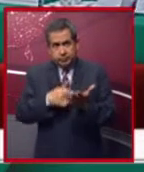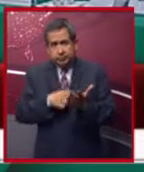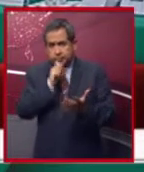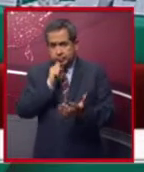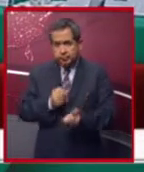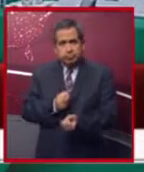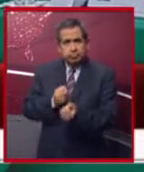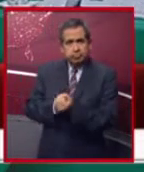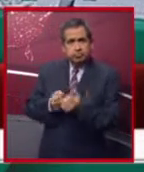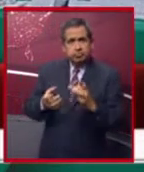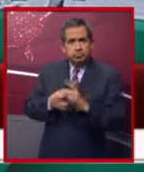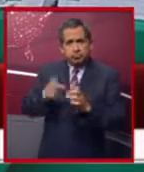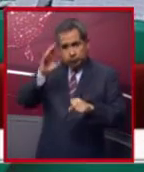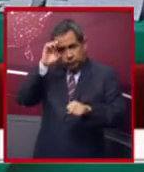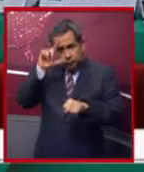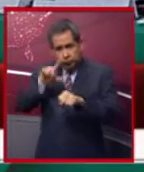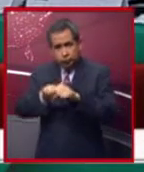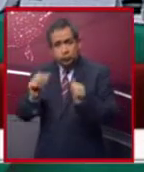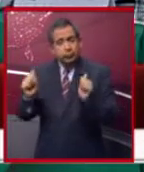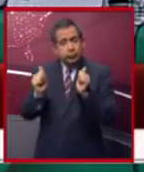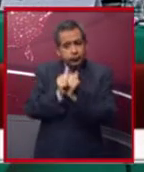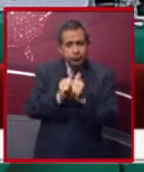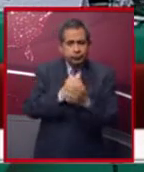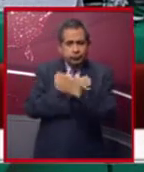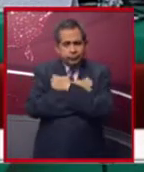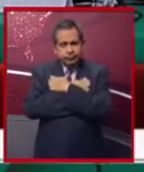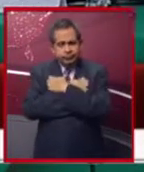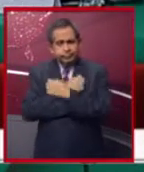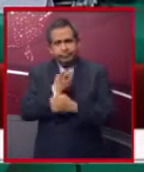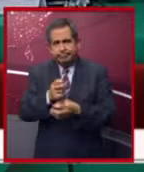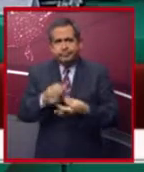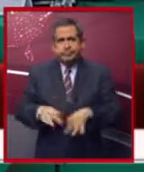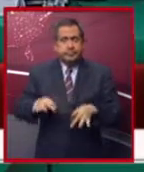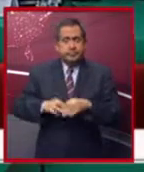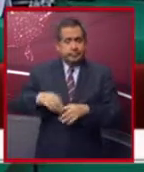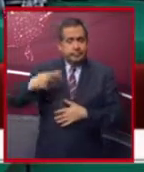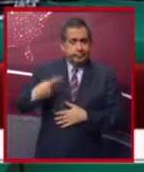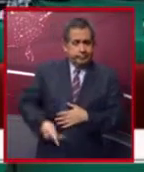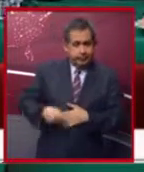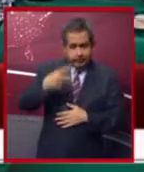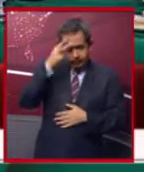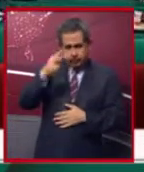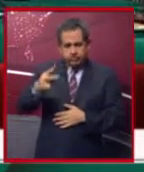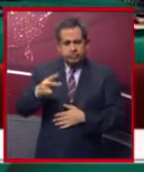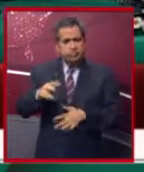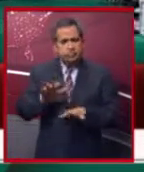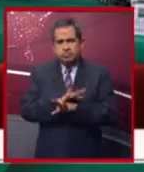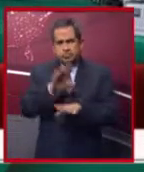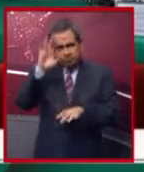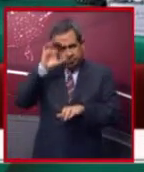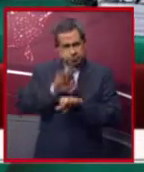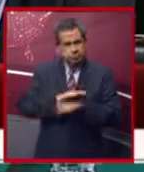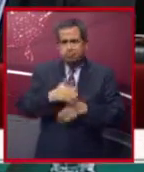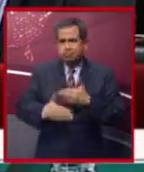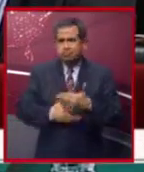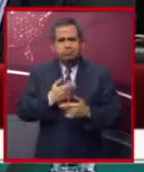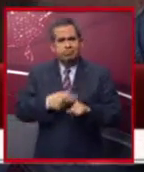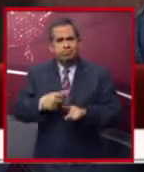el vínculo entre la cultura y la educación. Recordaron que el patrimonio cultural tiene un carácter dinámico y diverso.